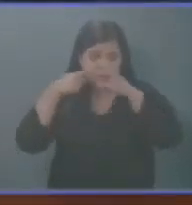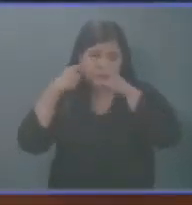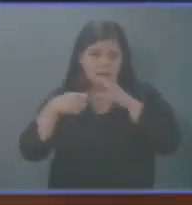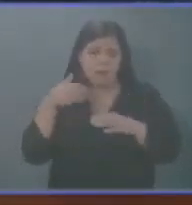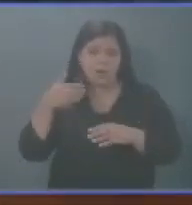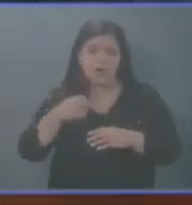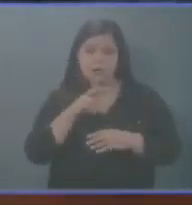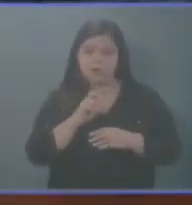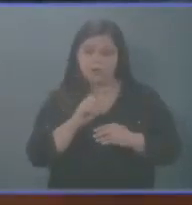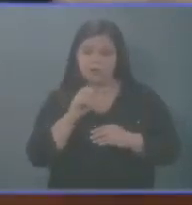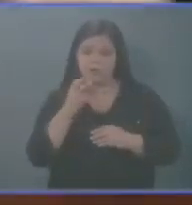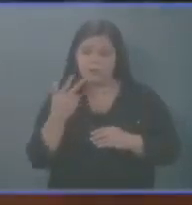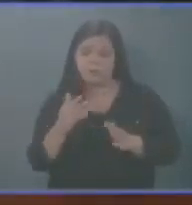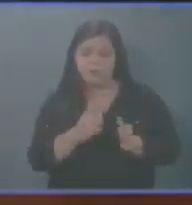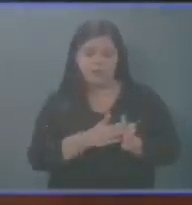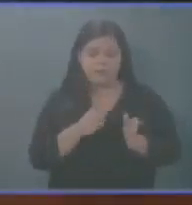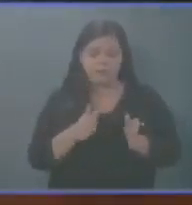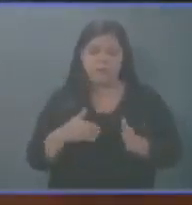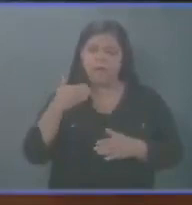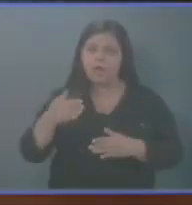el 2003 hasta el 2020.